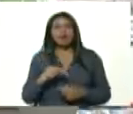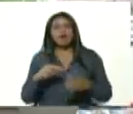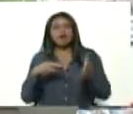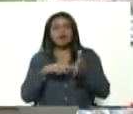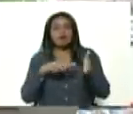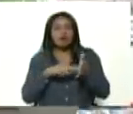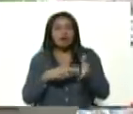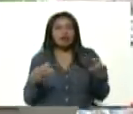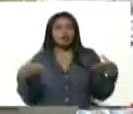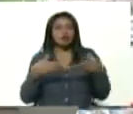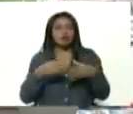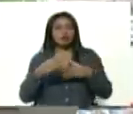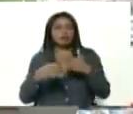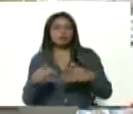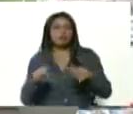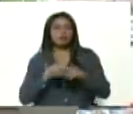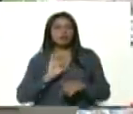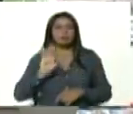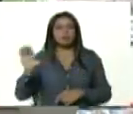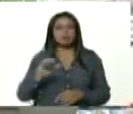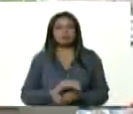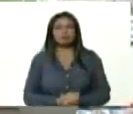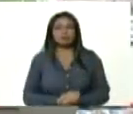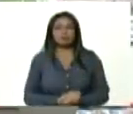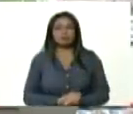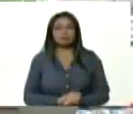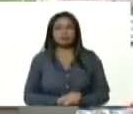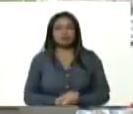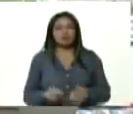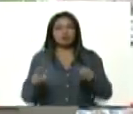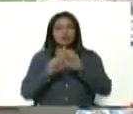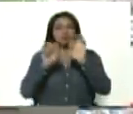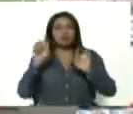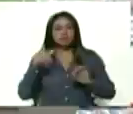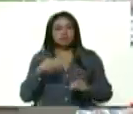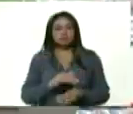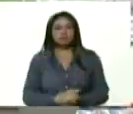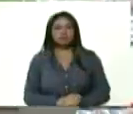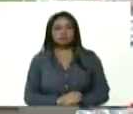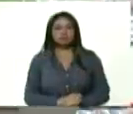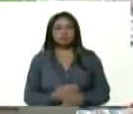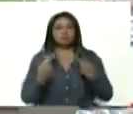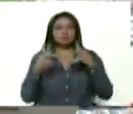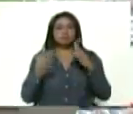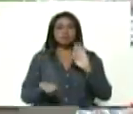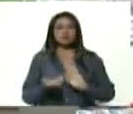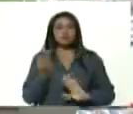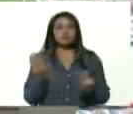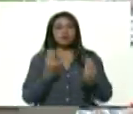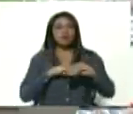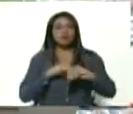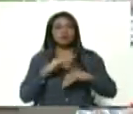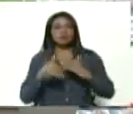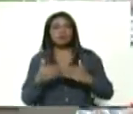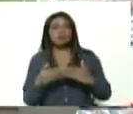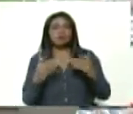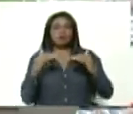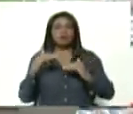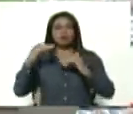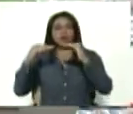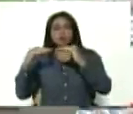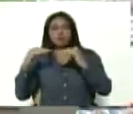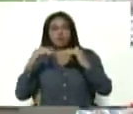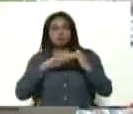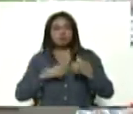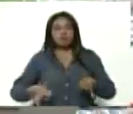la reunión reciente de los países OPEP y países no OPEP, que permitió un importante acuerdo para el equilibrio